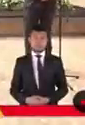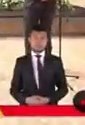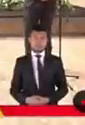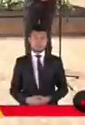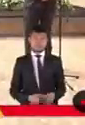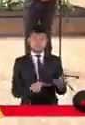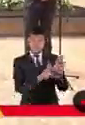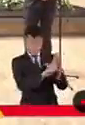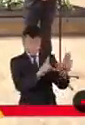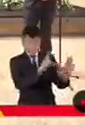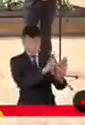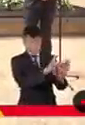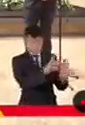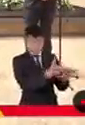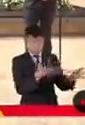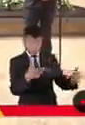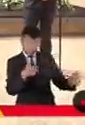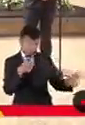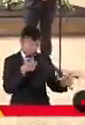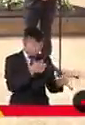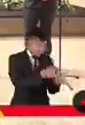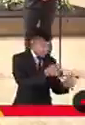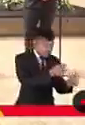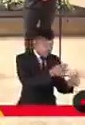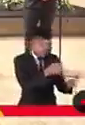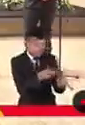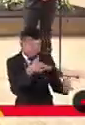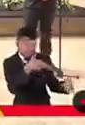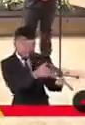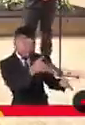delito están dando resultados.